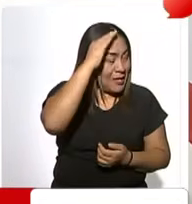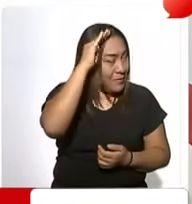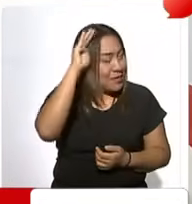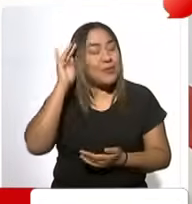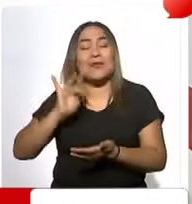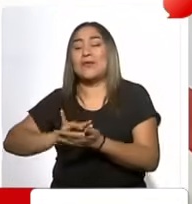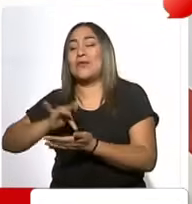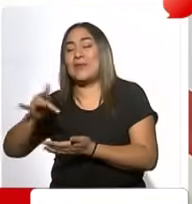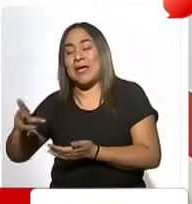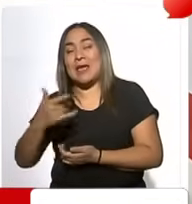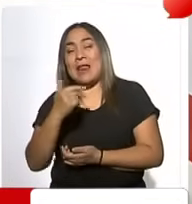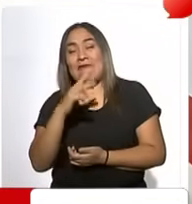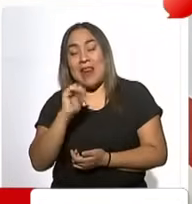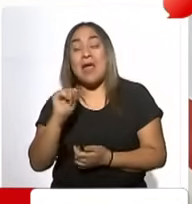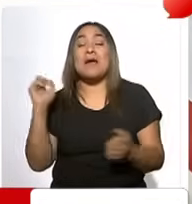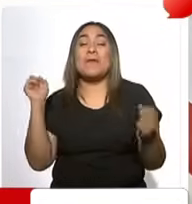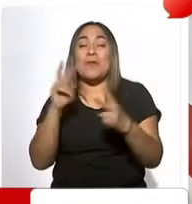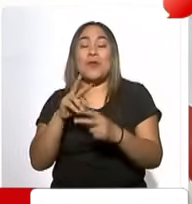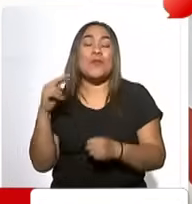Gabriela y esperamos verte pronto que así sea